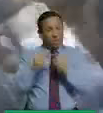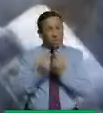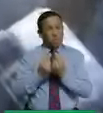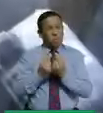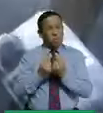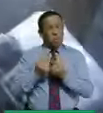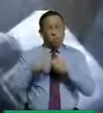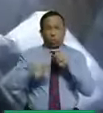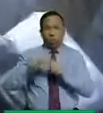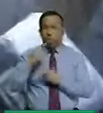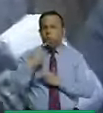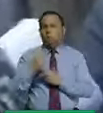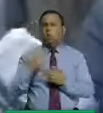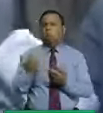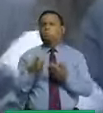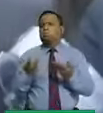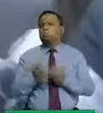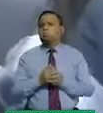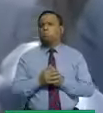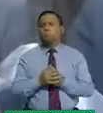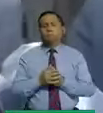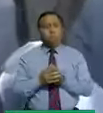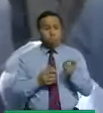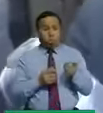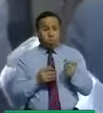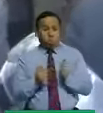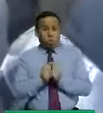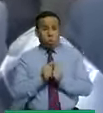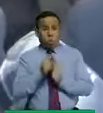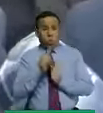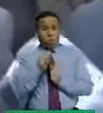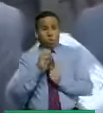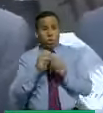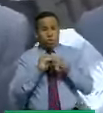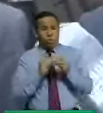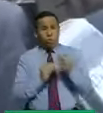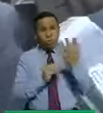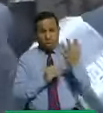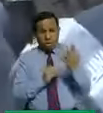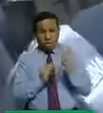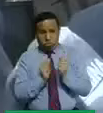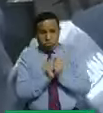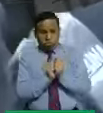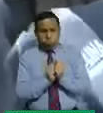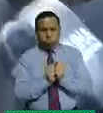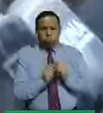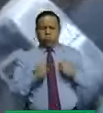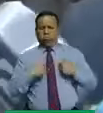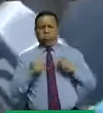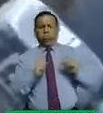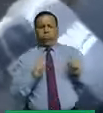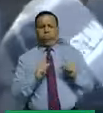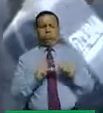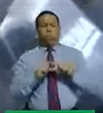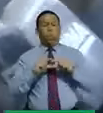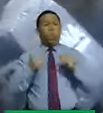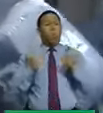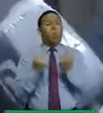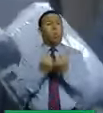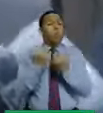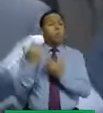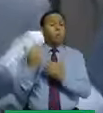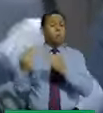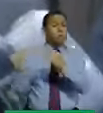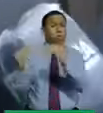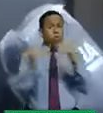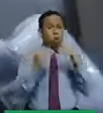cruzar. ¿Sentándose también con la gente de UNES, con la lista 5? Nosotros solo vamos a conversar con bancadas democráticas. Y